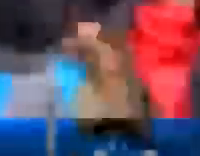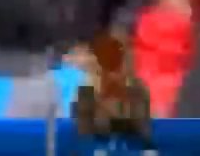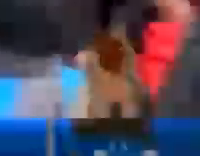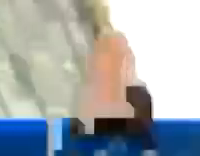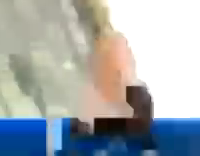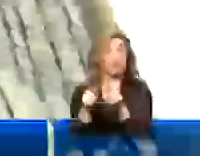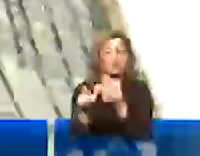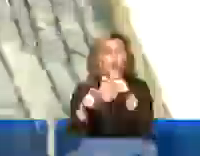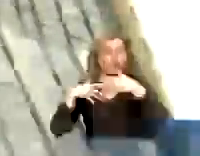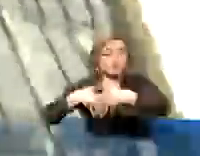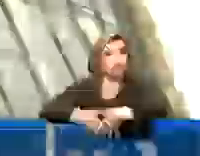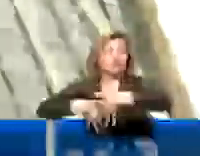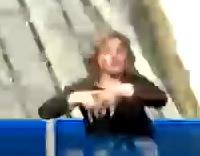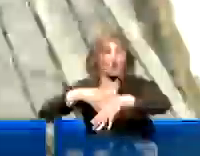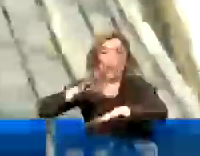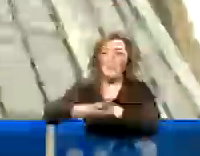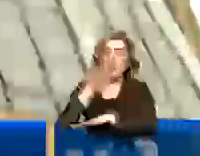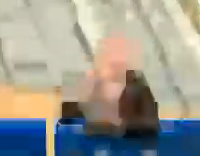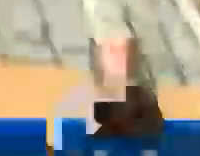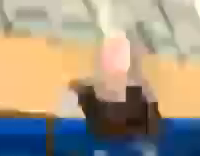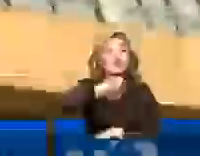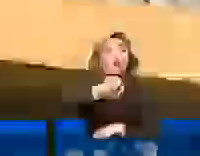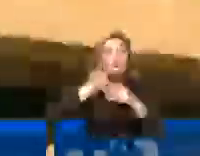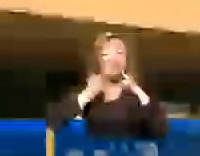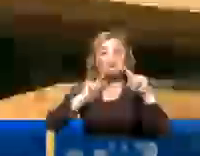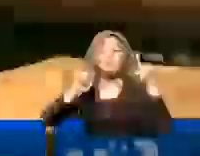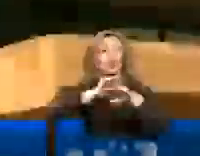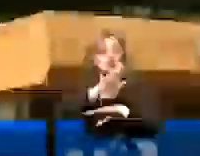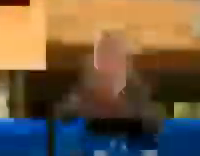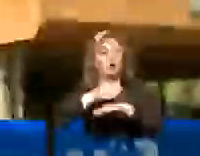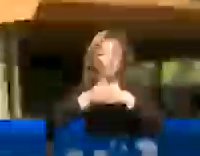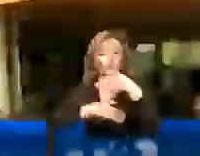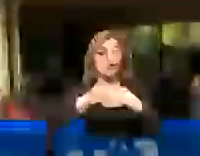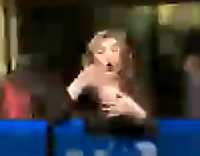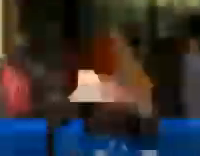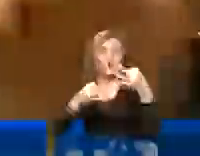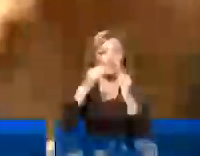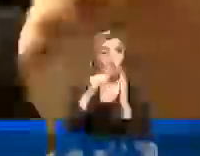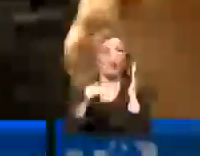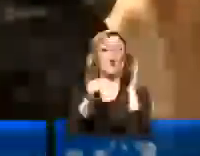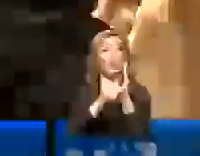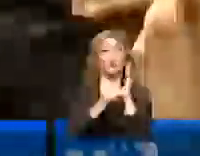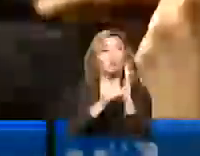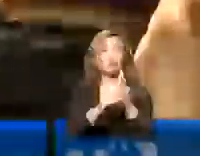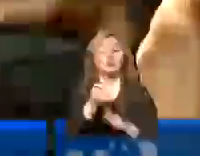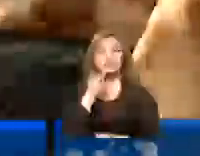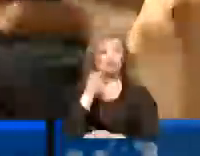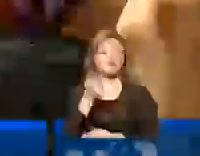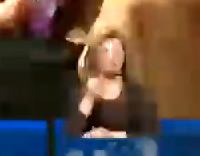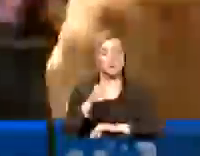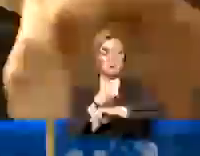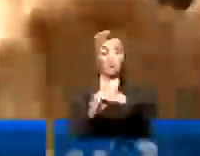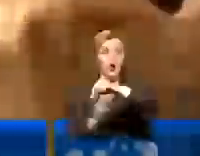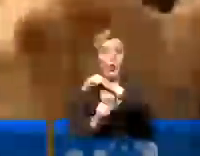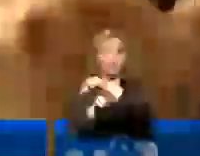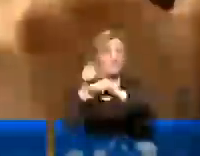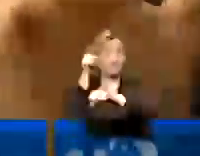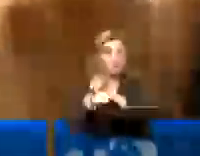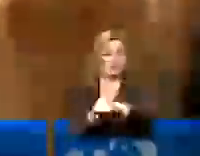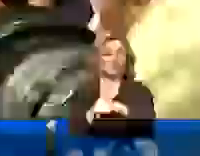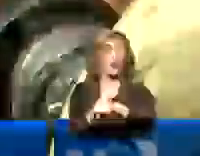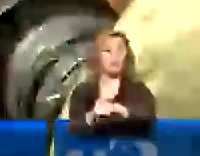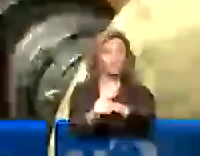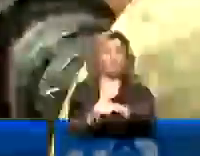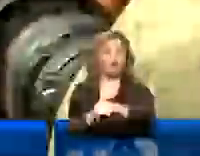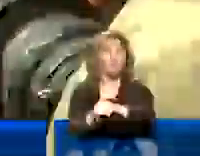varios simpatizantes, convocó una rueda de prensa en la que habló además sobre el proceso judicial en su contra y calificó al dispositivo electrónico como un